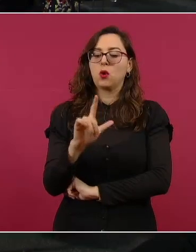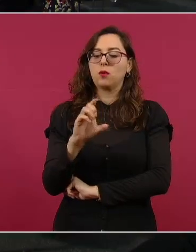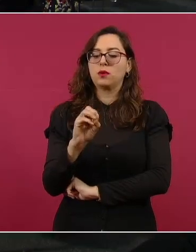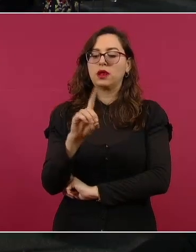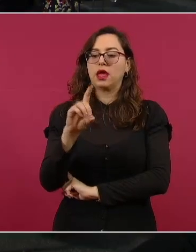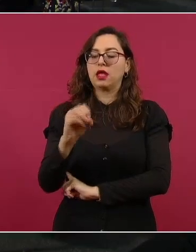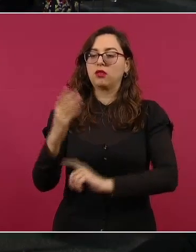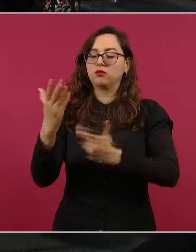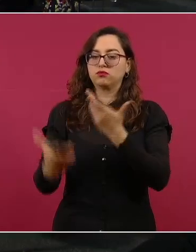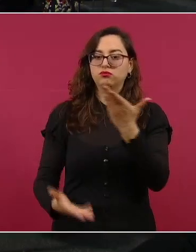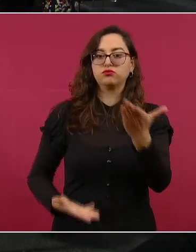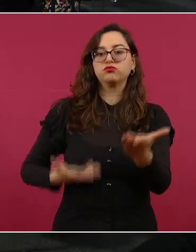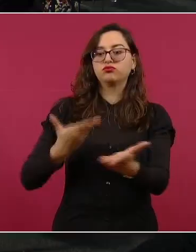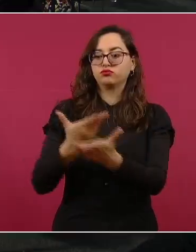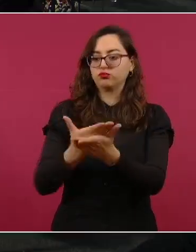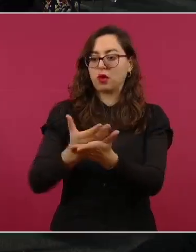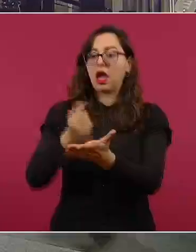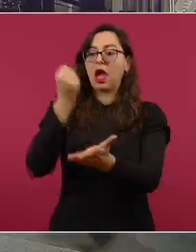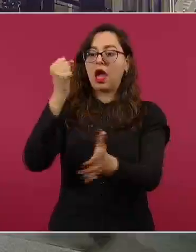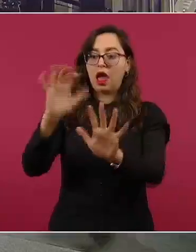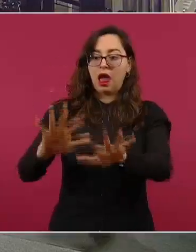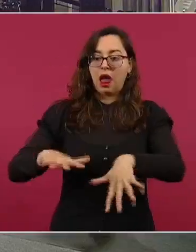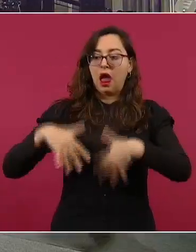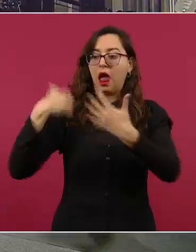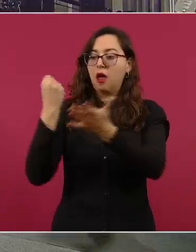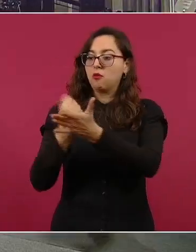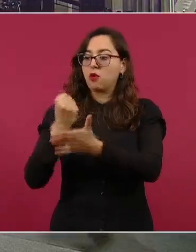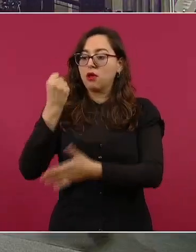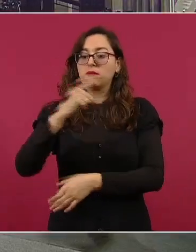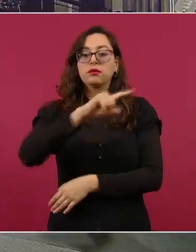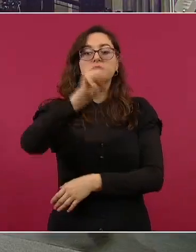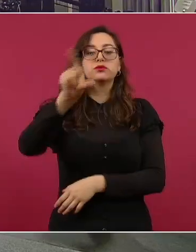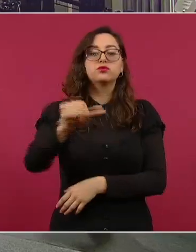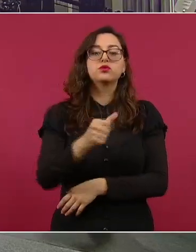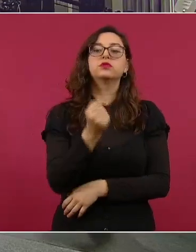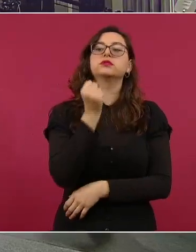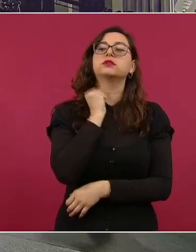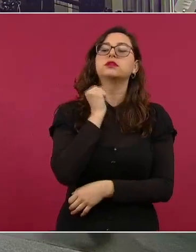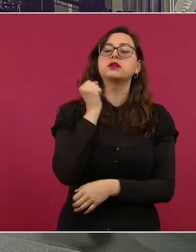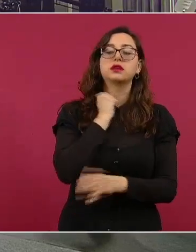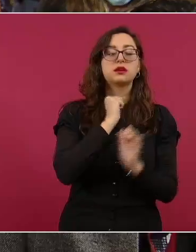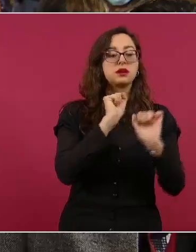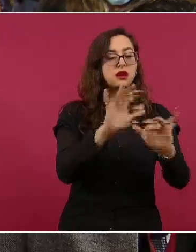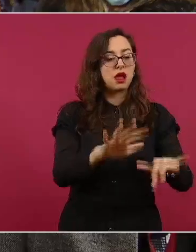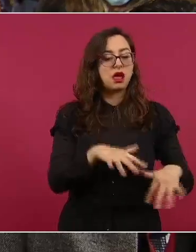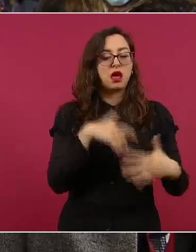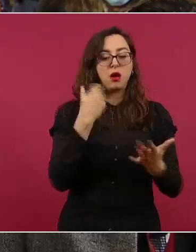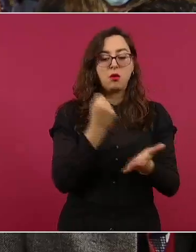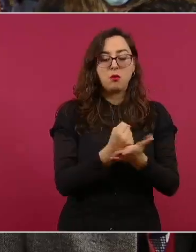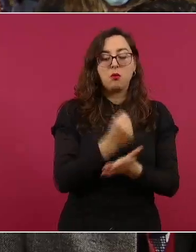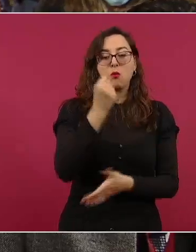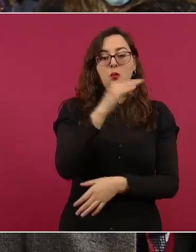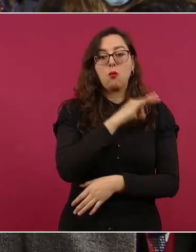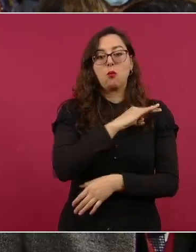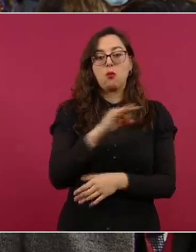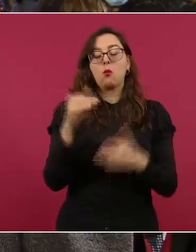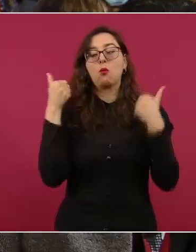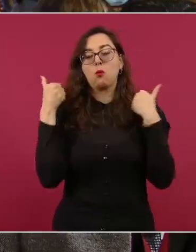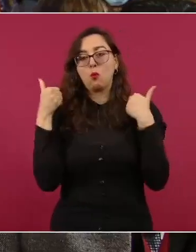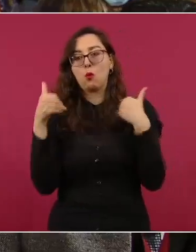la Cámara de Senadores y se aprueba, se lograría que se faculte al Congreso para que pueda expedir una ley general y siendo